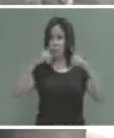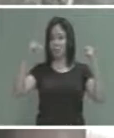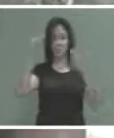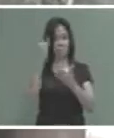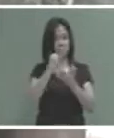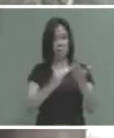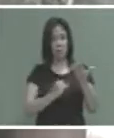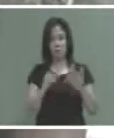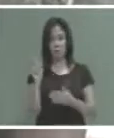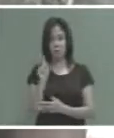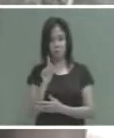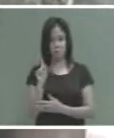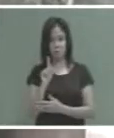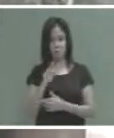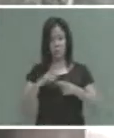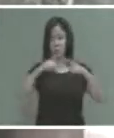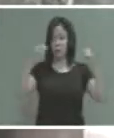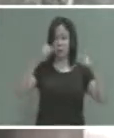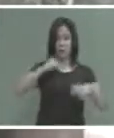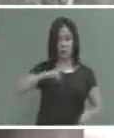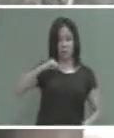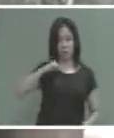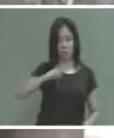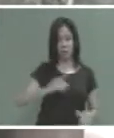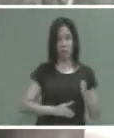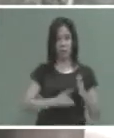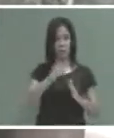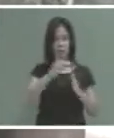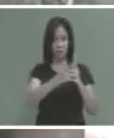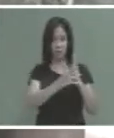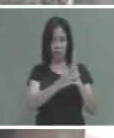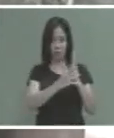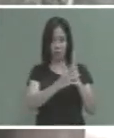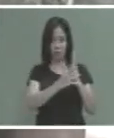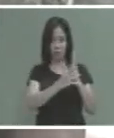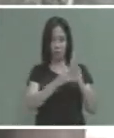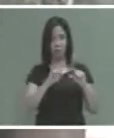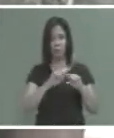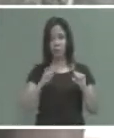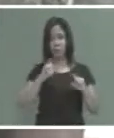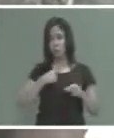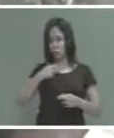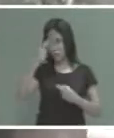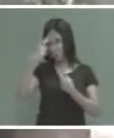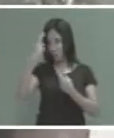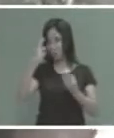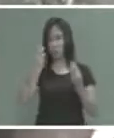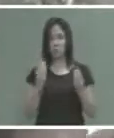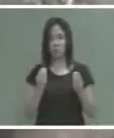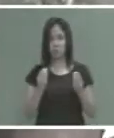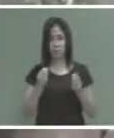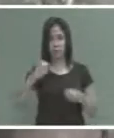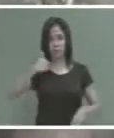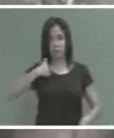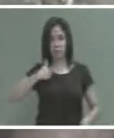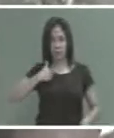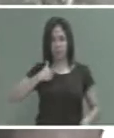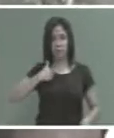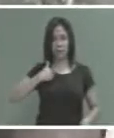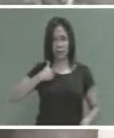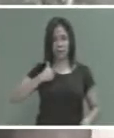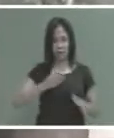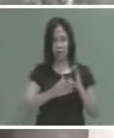yo me considero un gran artista que ha desarrollado una técnica, pero yo respeto mucho cuando tienes ese don, o